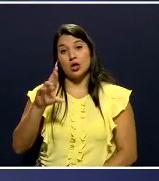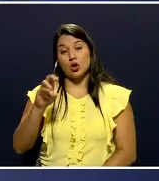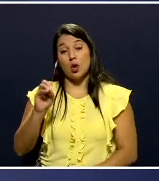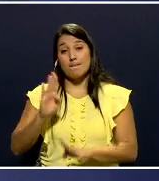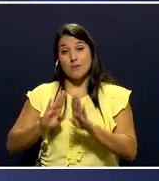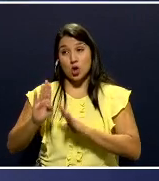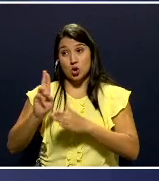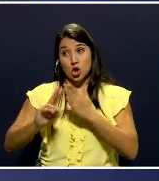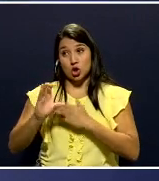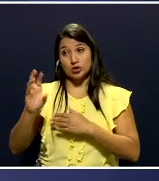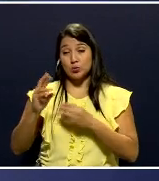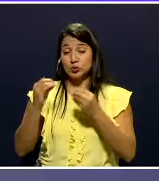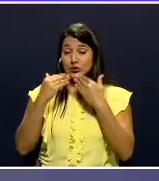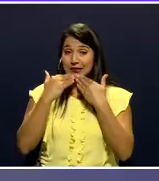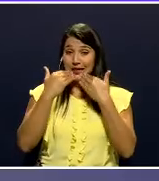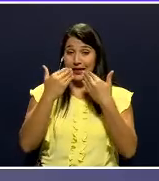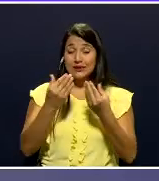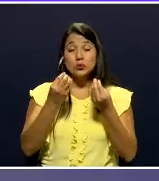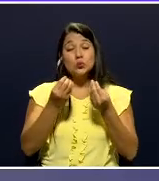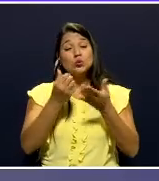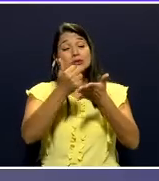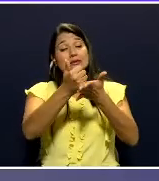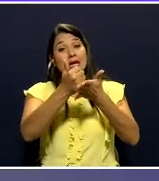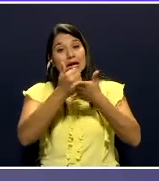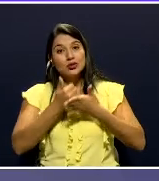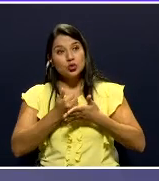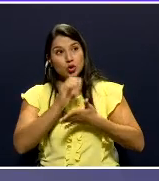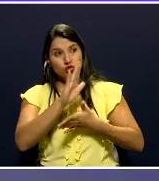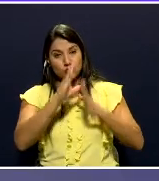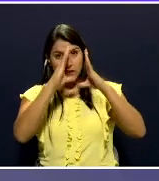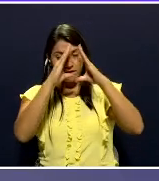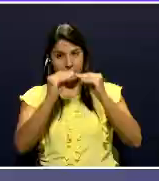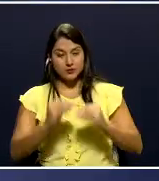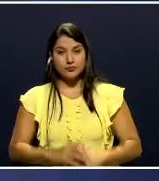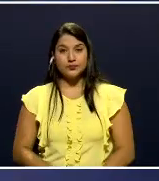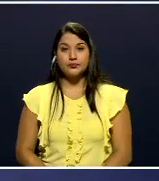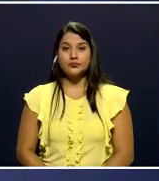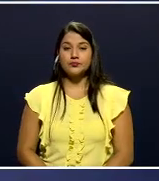Rica. Muchísimas gracias, ha sido de muchísima utilidad sus conceptos.